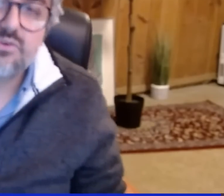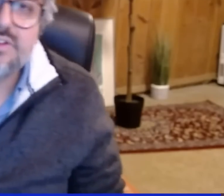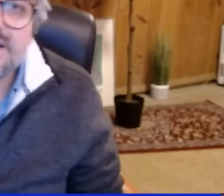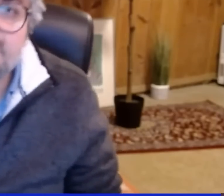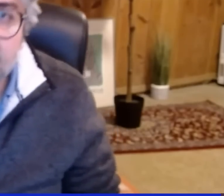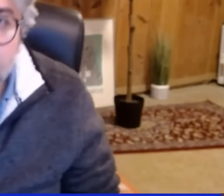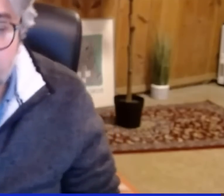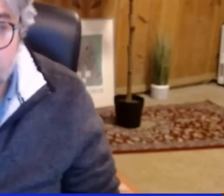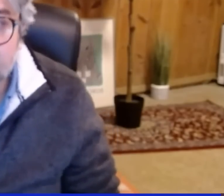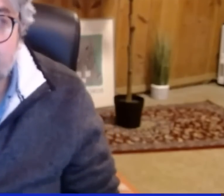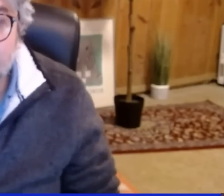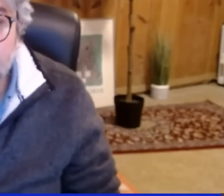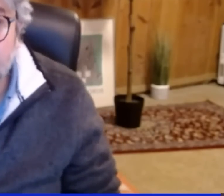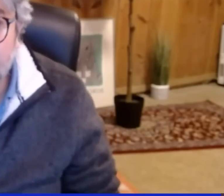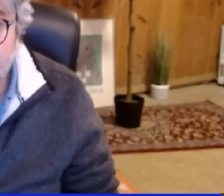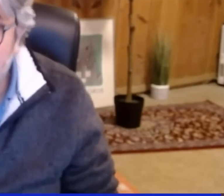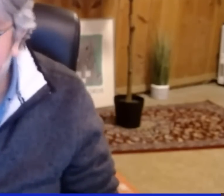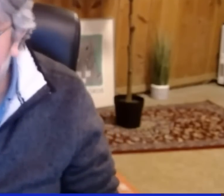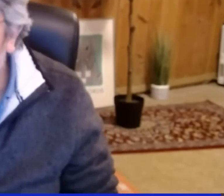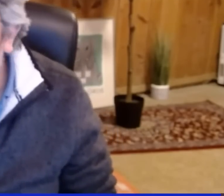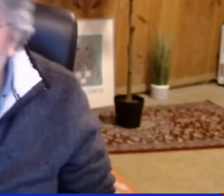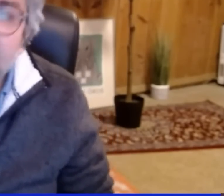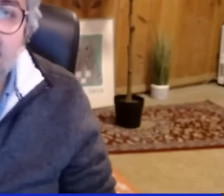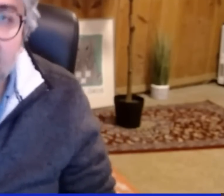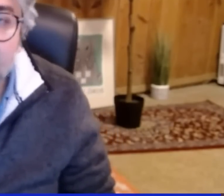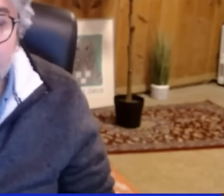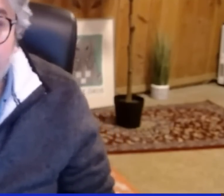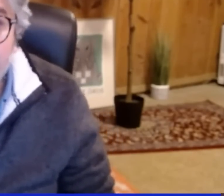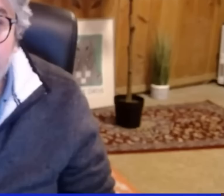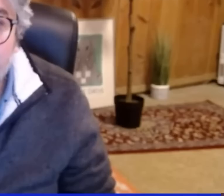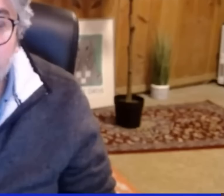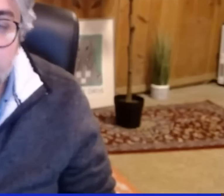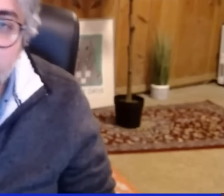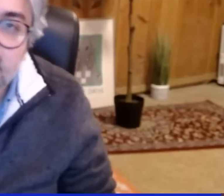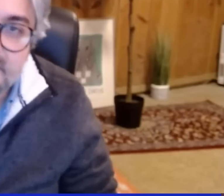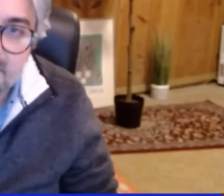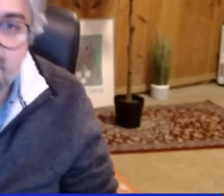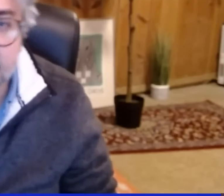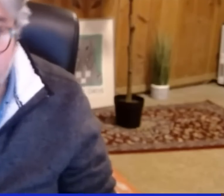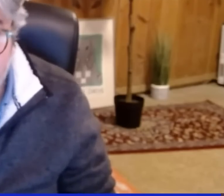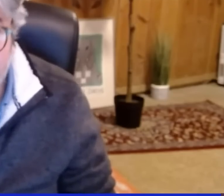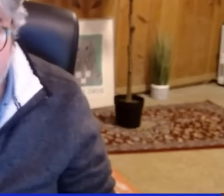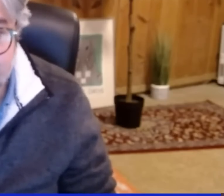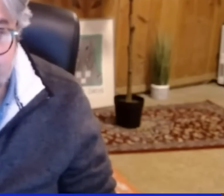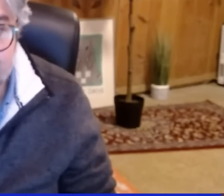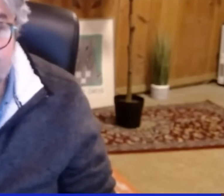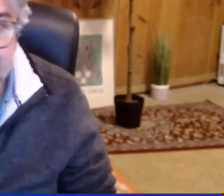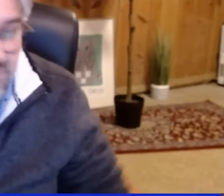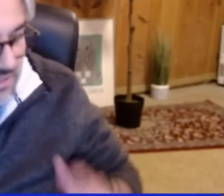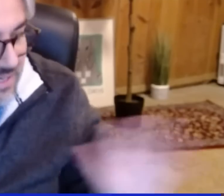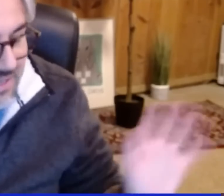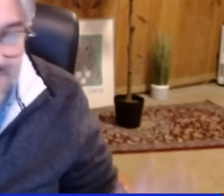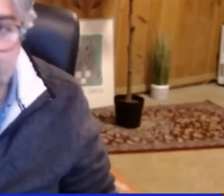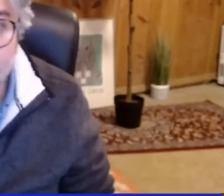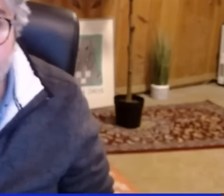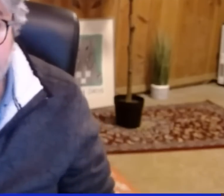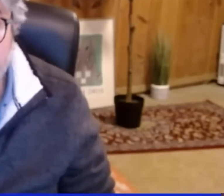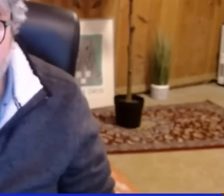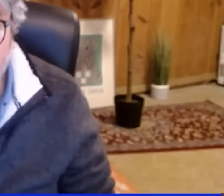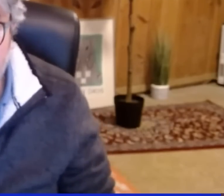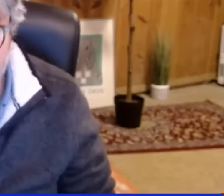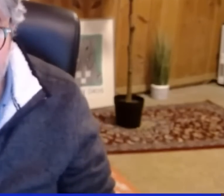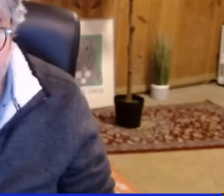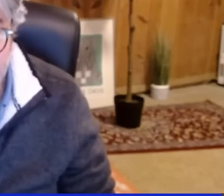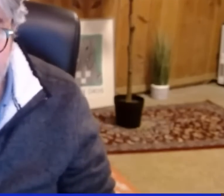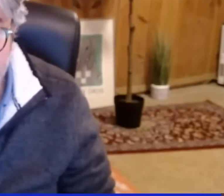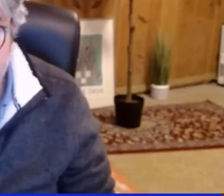es otro intento de sus adversarios para decir, miren, el Poder Judicial no se toca y etcétera, que eso tendrán que hacerlo